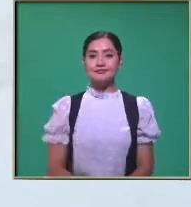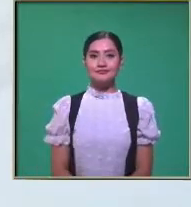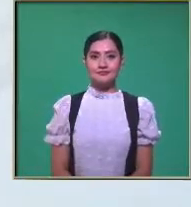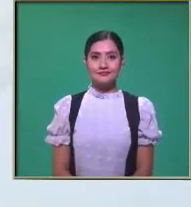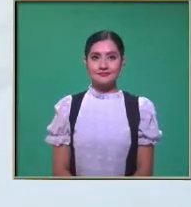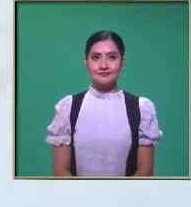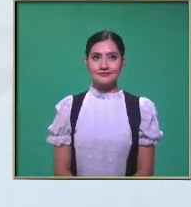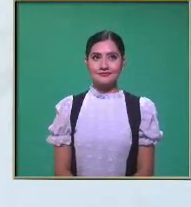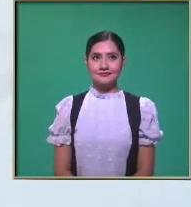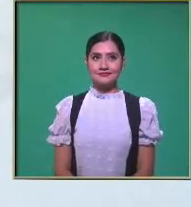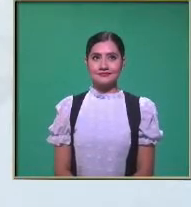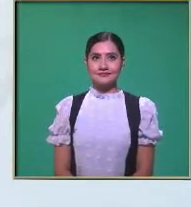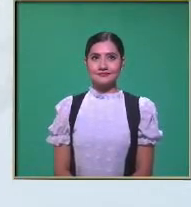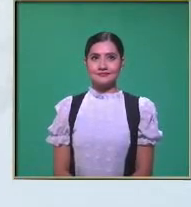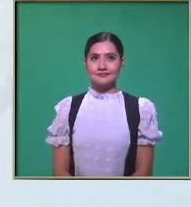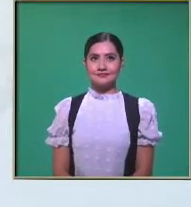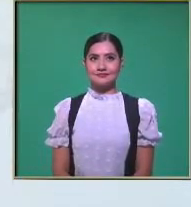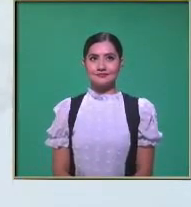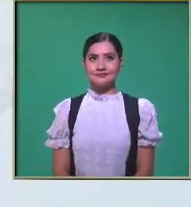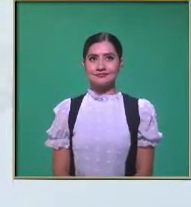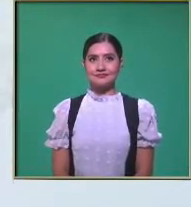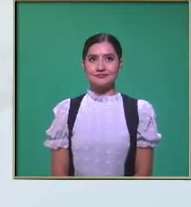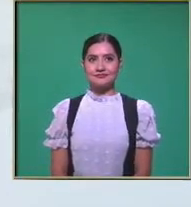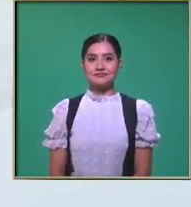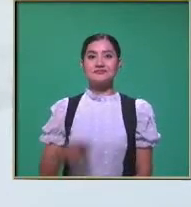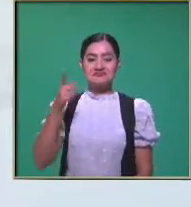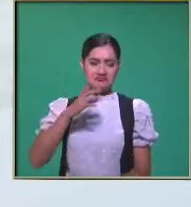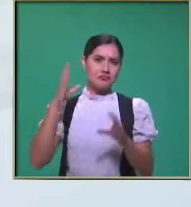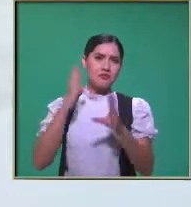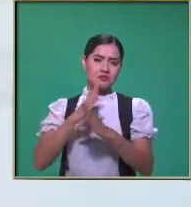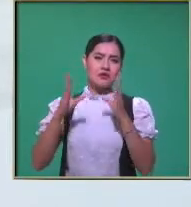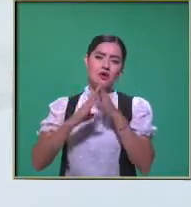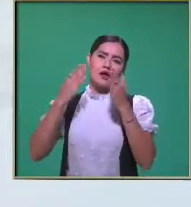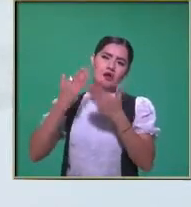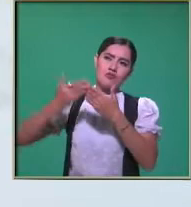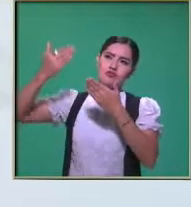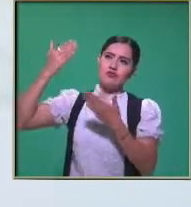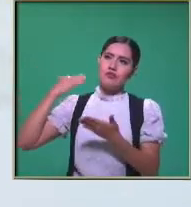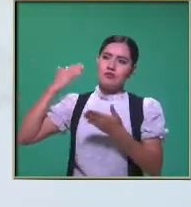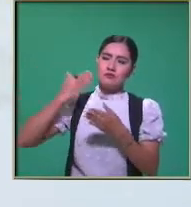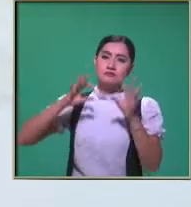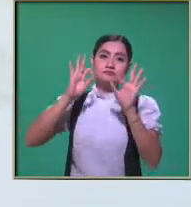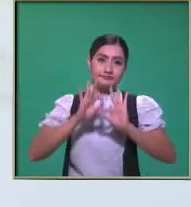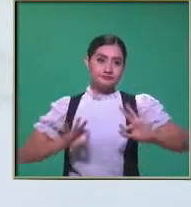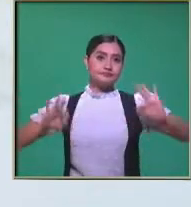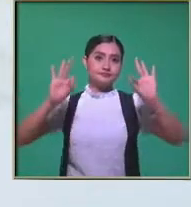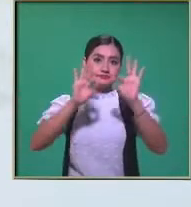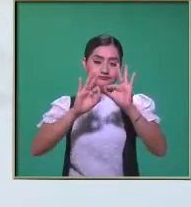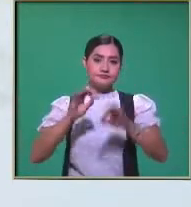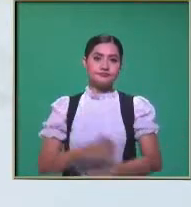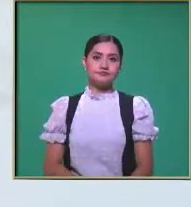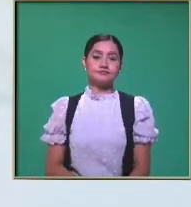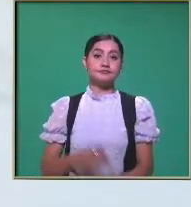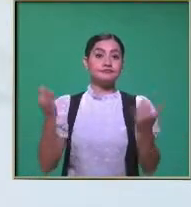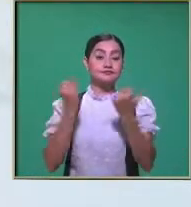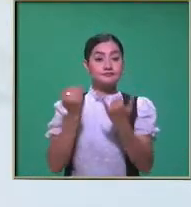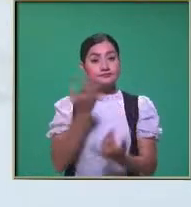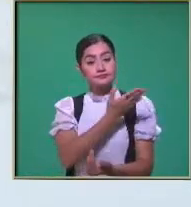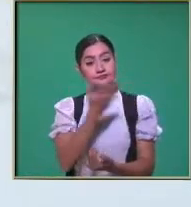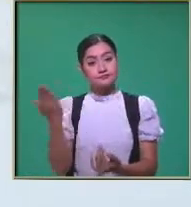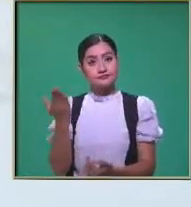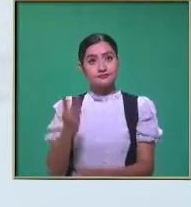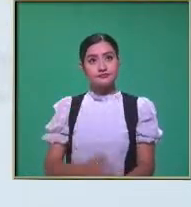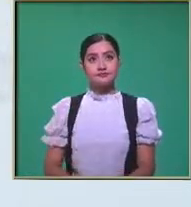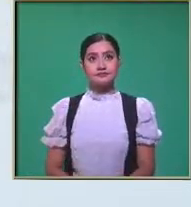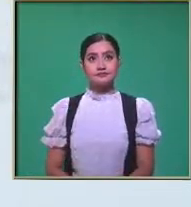lo tenemos, o sea, es algo, unas memorias que nosotros guardamos para siempre. Entonces, en casa, los invitamos a